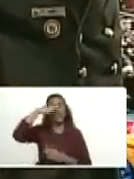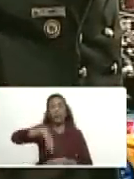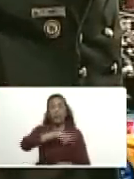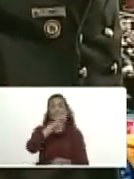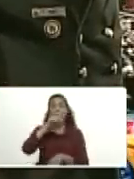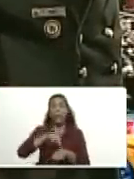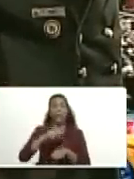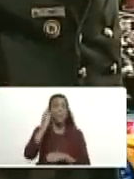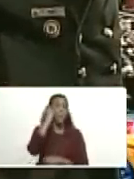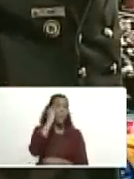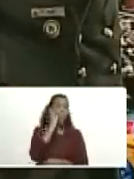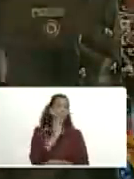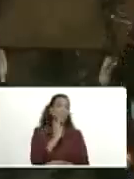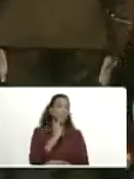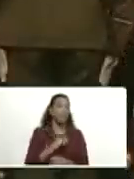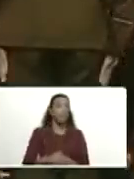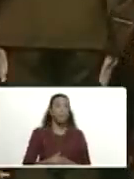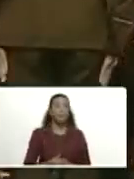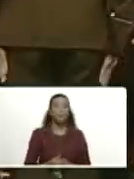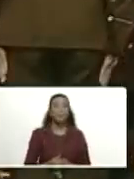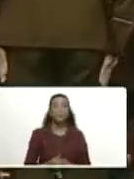Nacional Bolivariana.